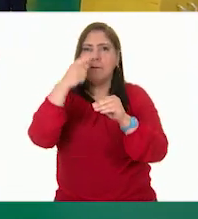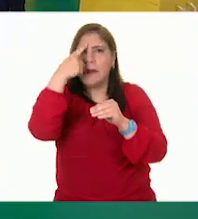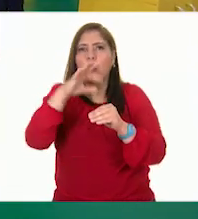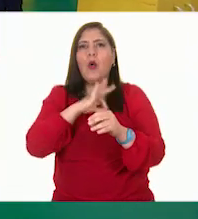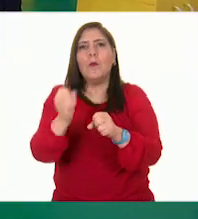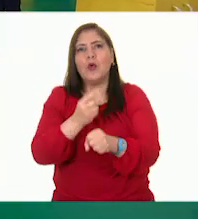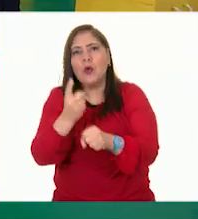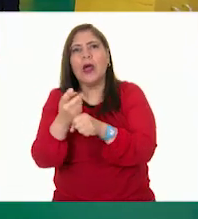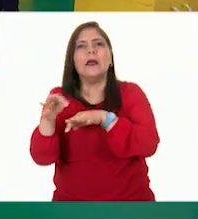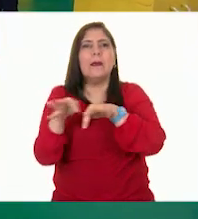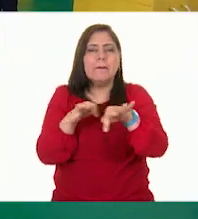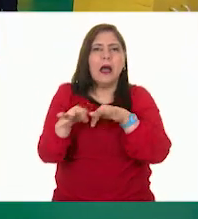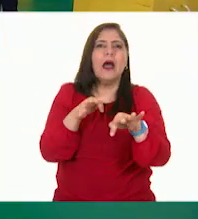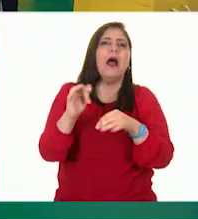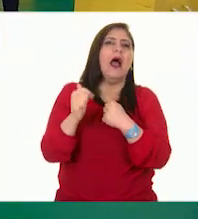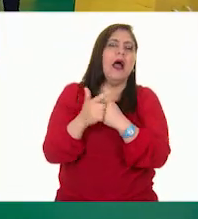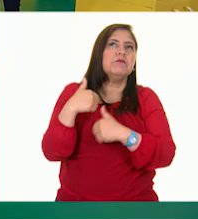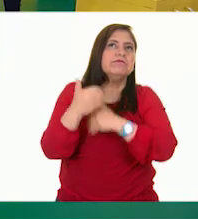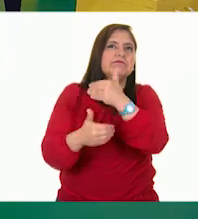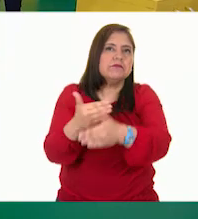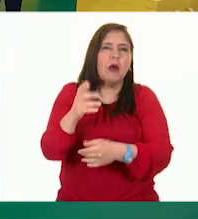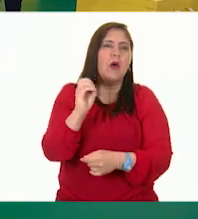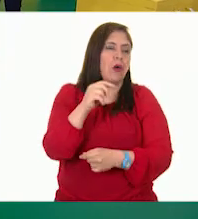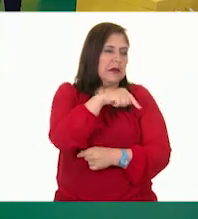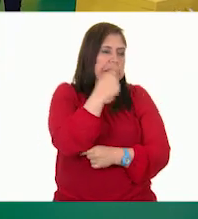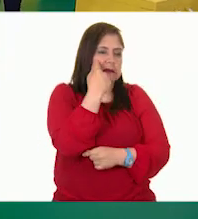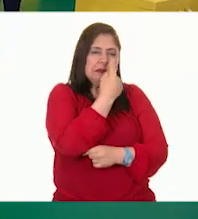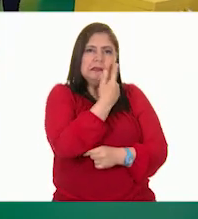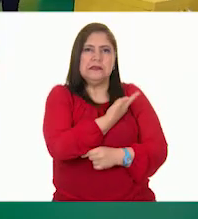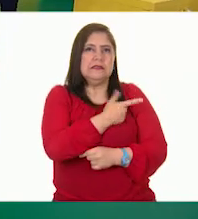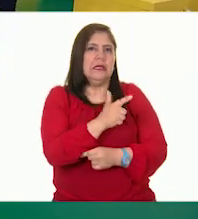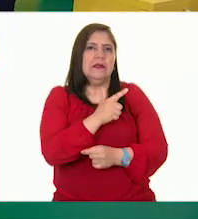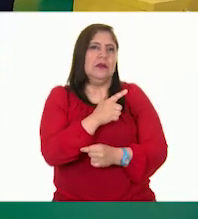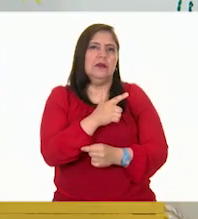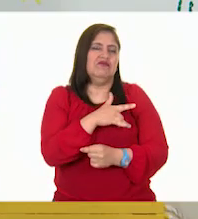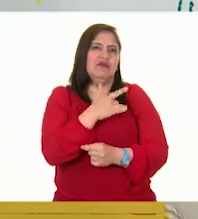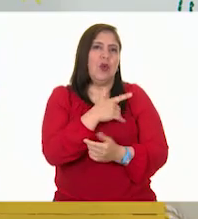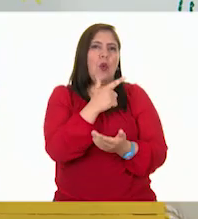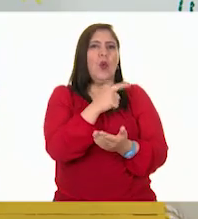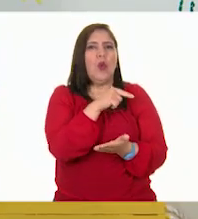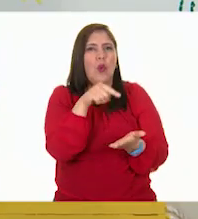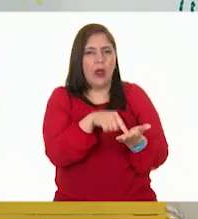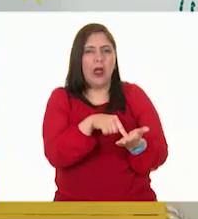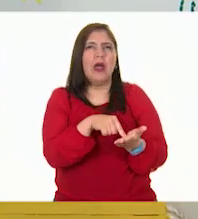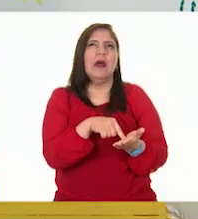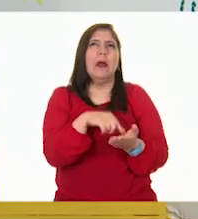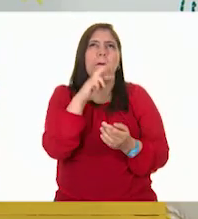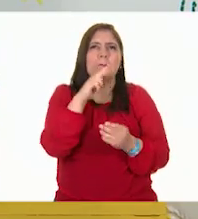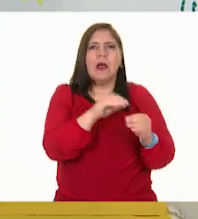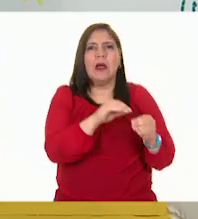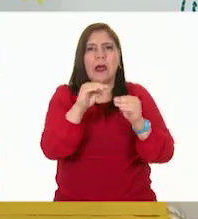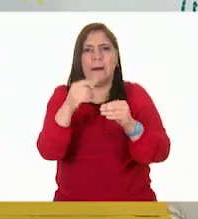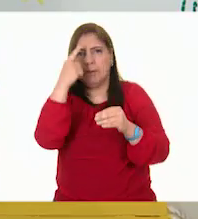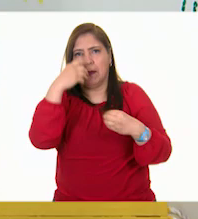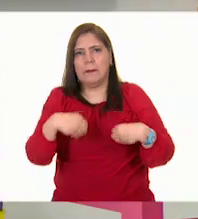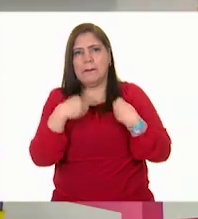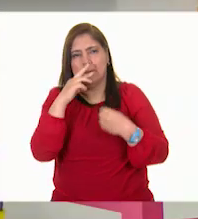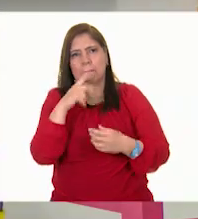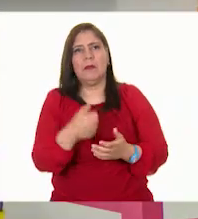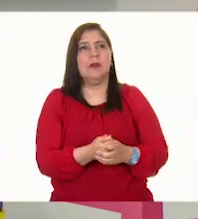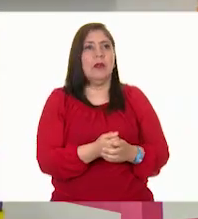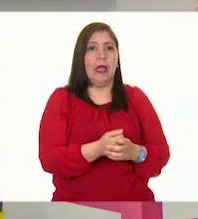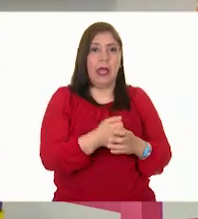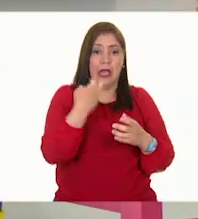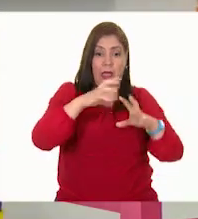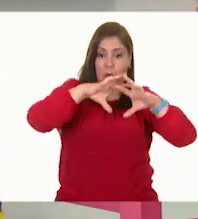más trabajo, ¿verdad? O porque ya no se sienten a gusto en ese lugar, buscan una mejor condición de vida. Y esto se da en todas partes